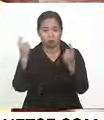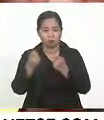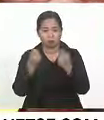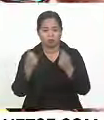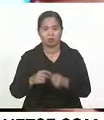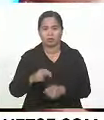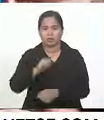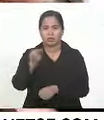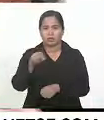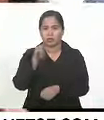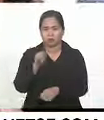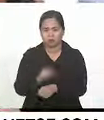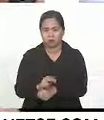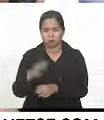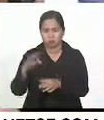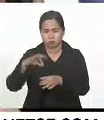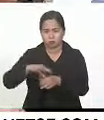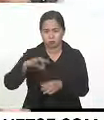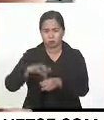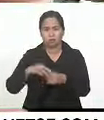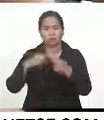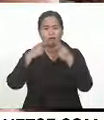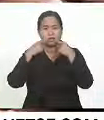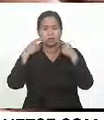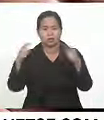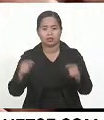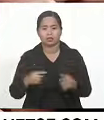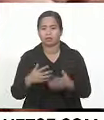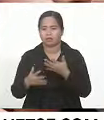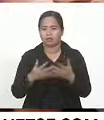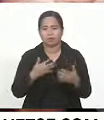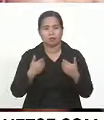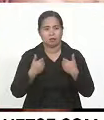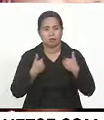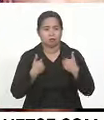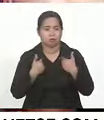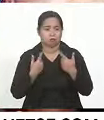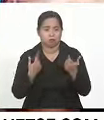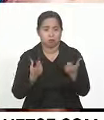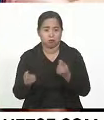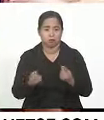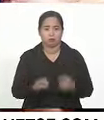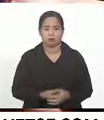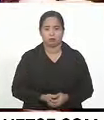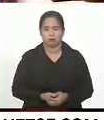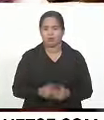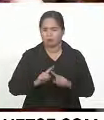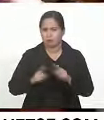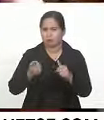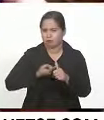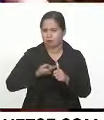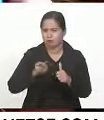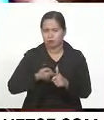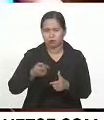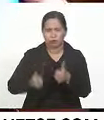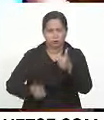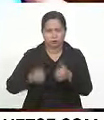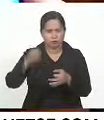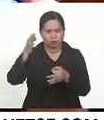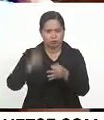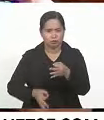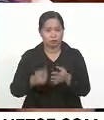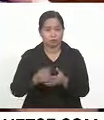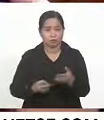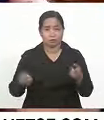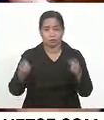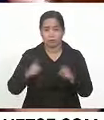Electoral. Sobre medidas a tomar, primero esperemos a ver qué es lo que finalmente sucede. Yo creo que hay que hacer toda la presión de